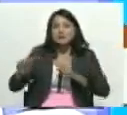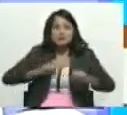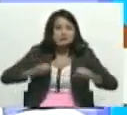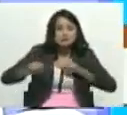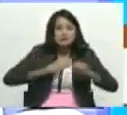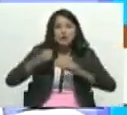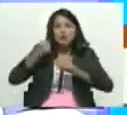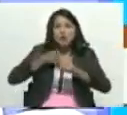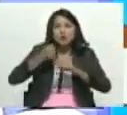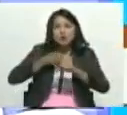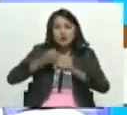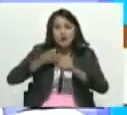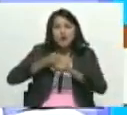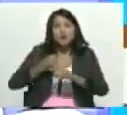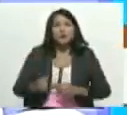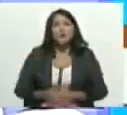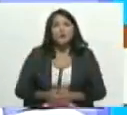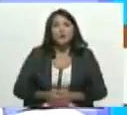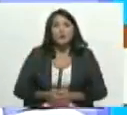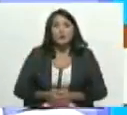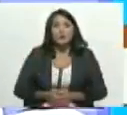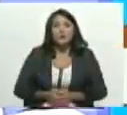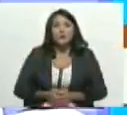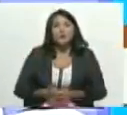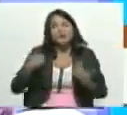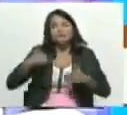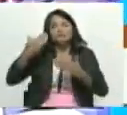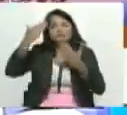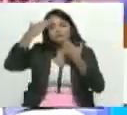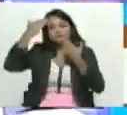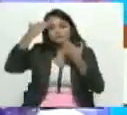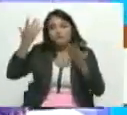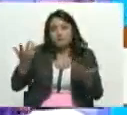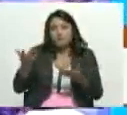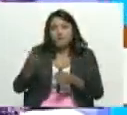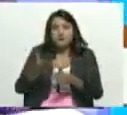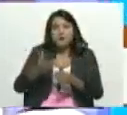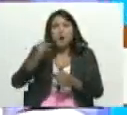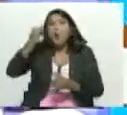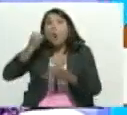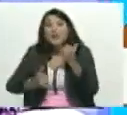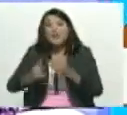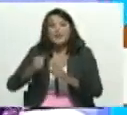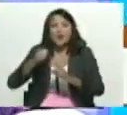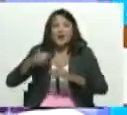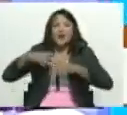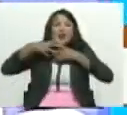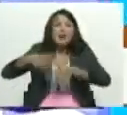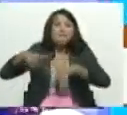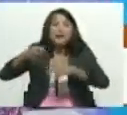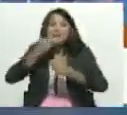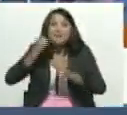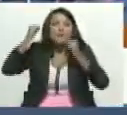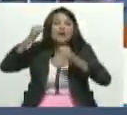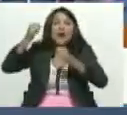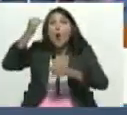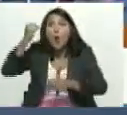antes de tomar otros pasos para la acción todo esto se tiene que cubrir en los medios